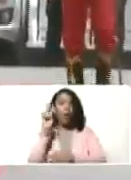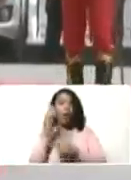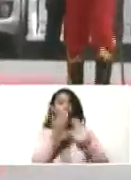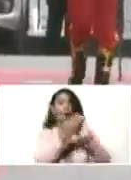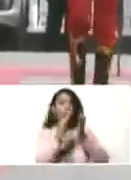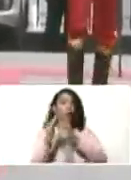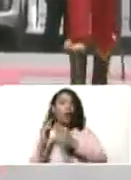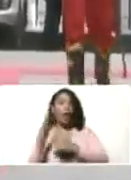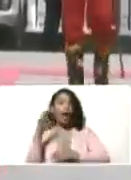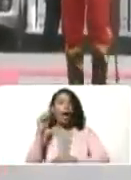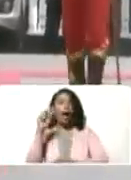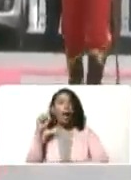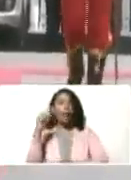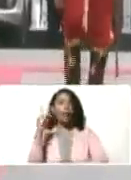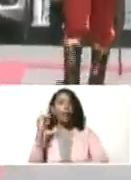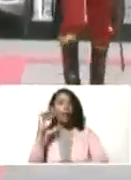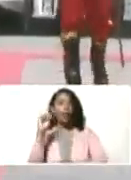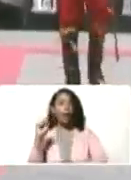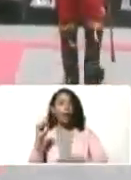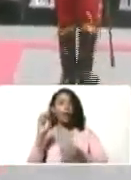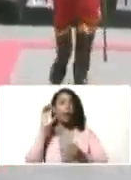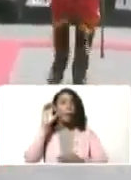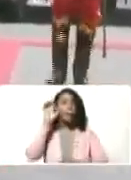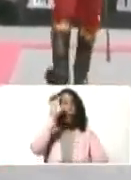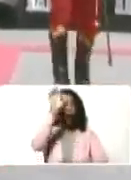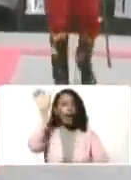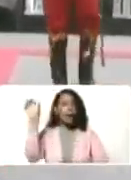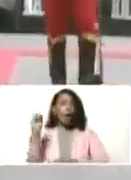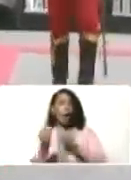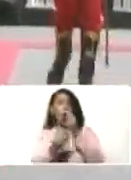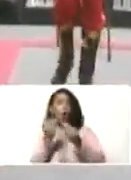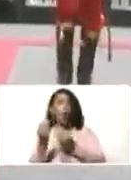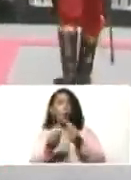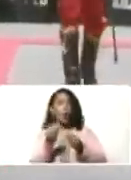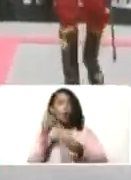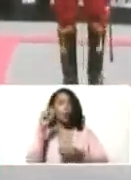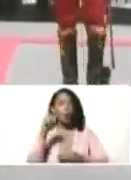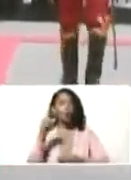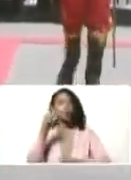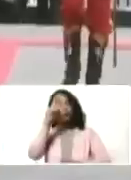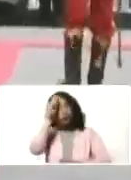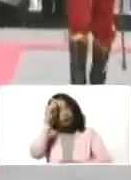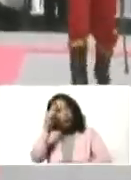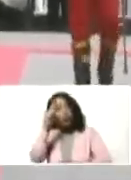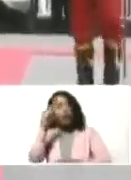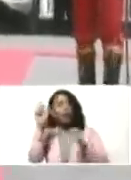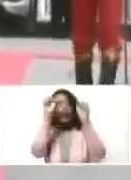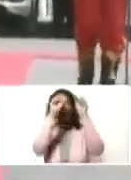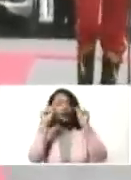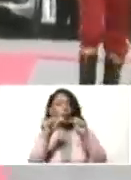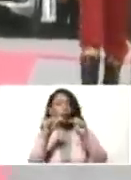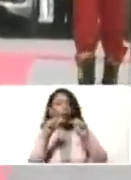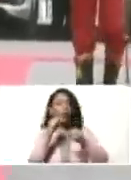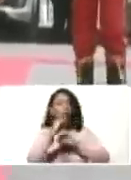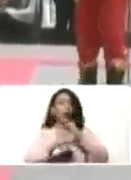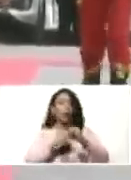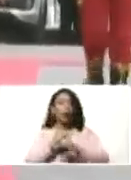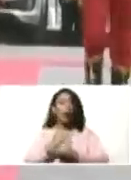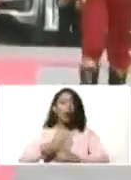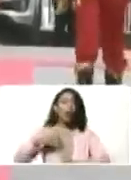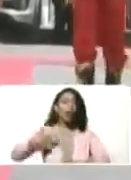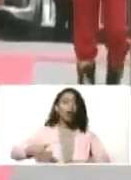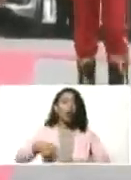comunidad andina de naciones, así como también la reconsideración al sistema interamericano de derechos humanos. También